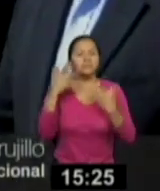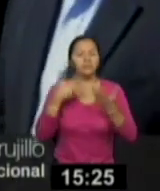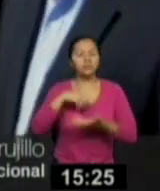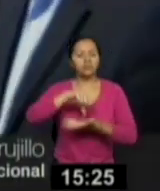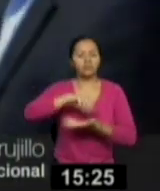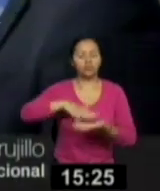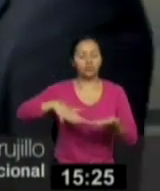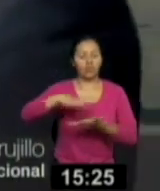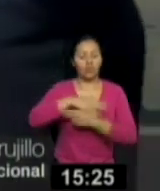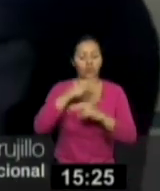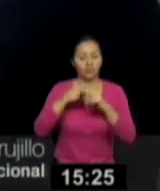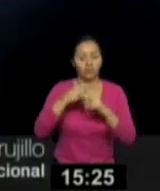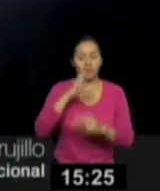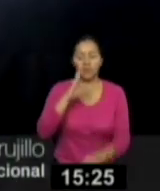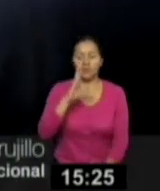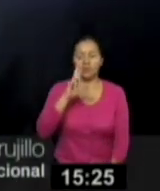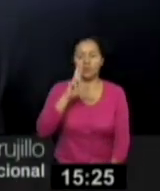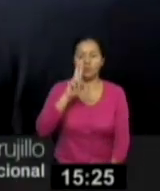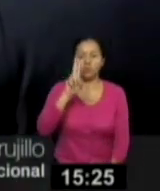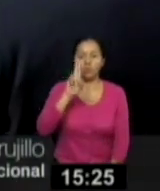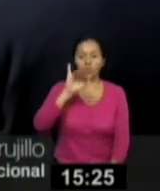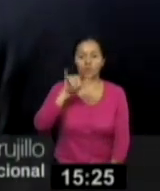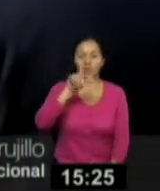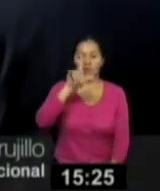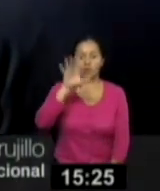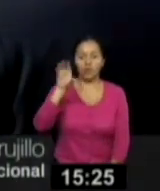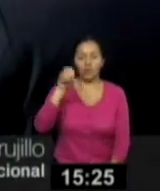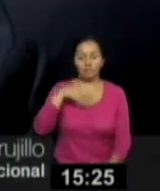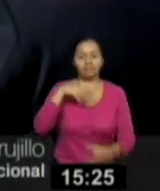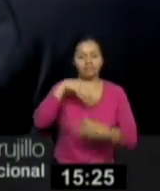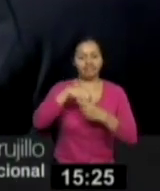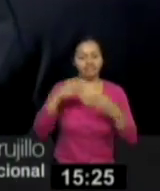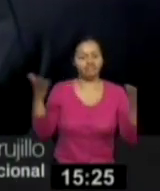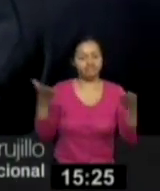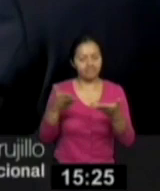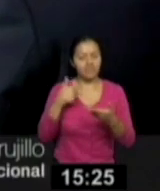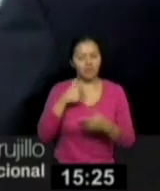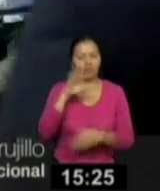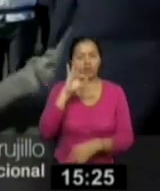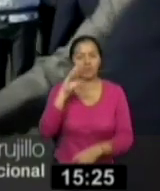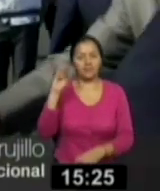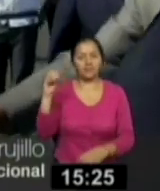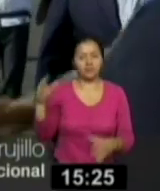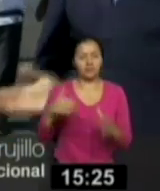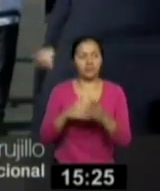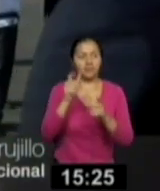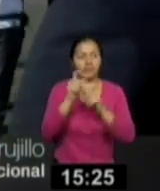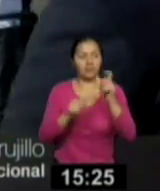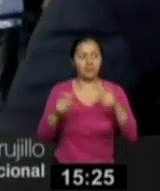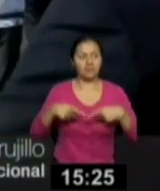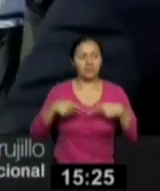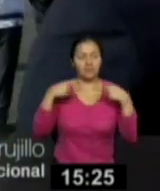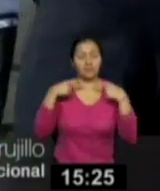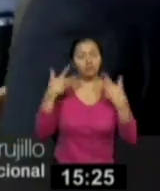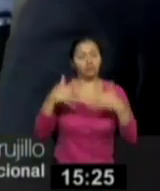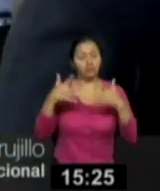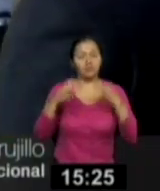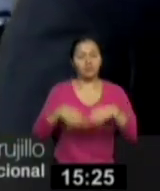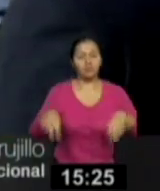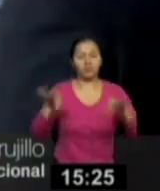ciudad, Trujillo es la capital del Departamento de la Libertad, tiene alrededor de 900.000 habitantes y es un importante